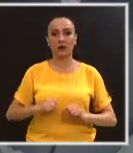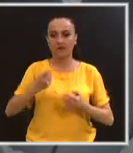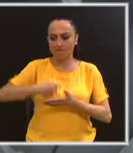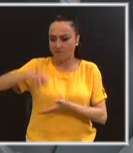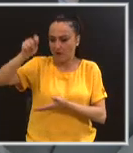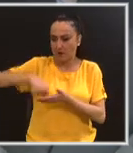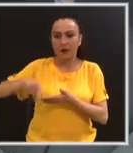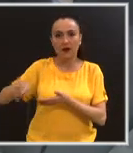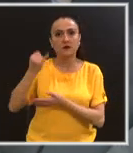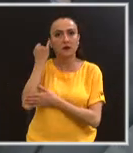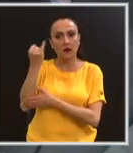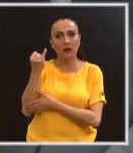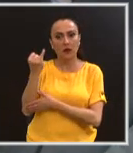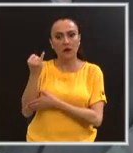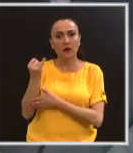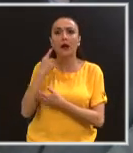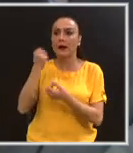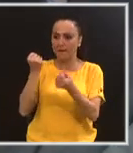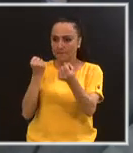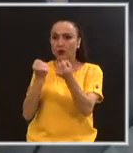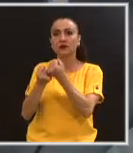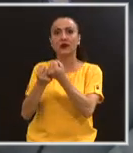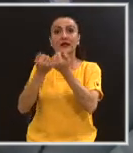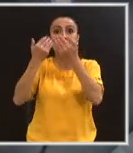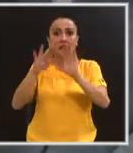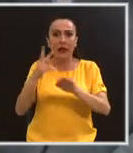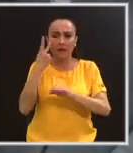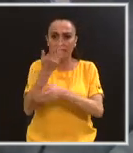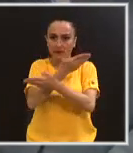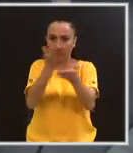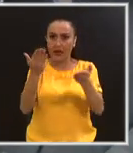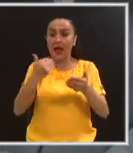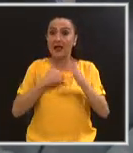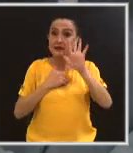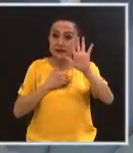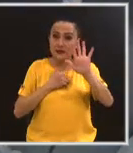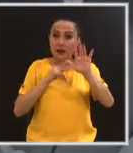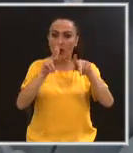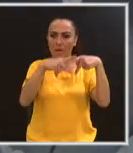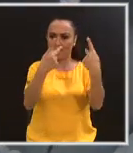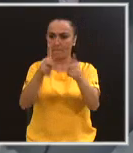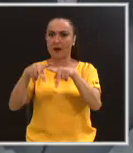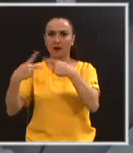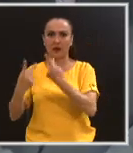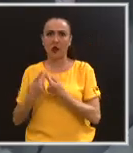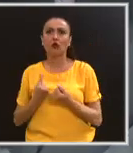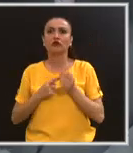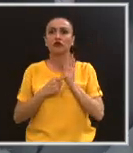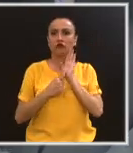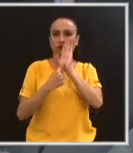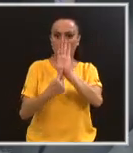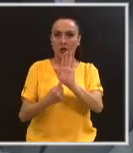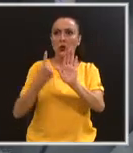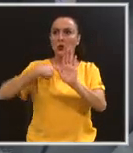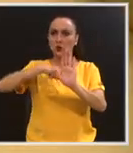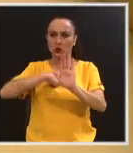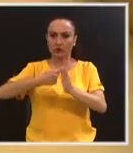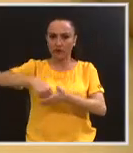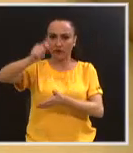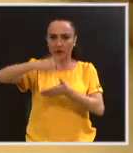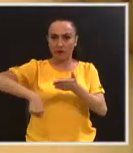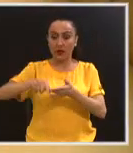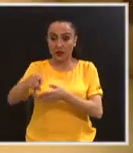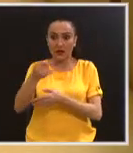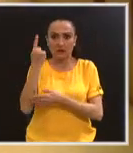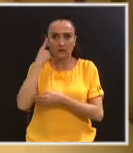firmar esta iniciativa apoyarla y como ya ven ustedes hay cinco fracciones legislativas representadas que hemos firmado la